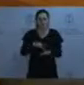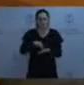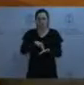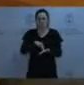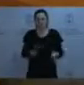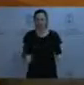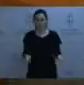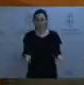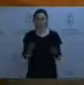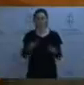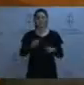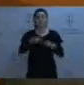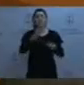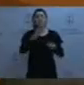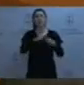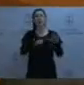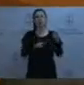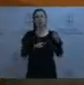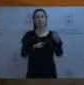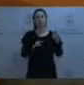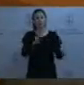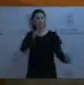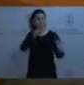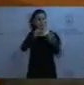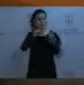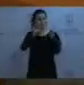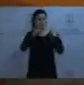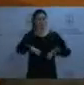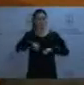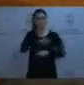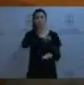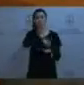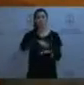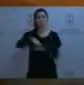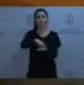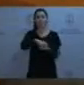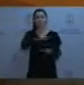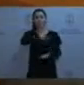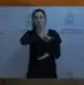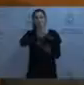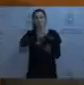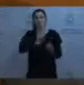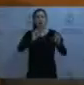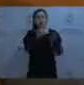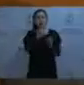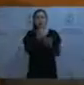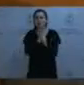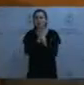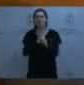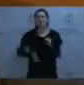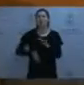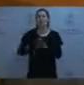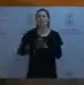puedo hacerlo. Si hemos consensuado con los centros, bueno, hemos mantenido una larga reunión de trabajo con